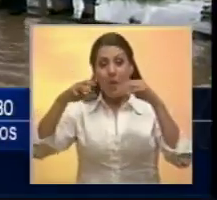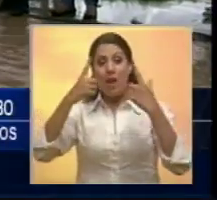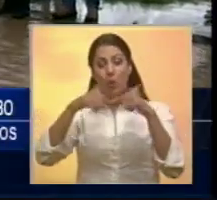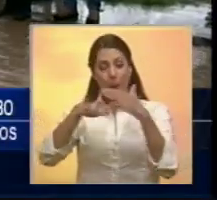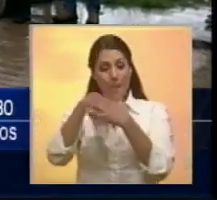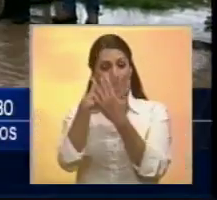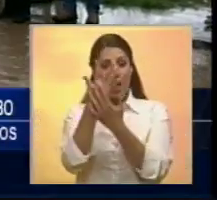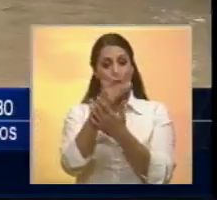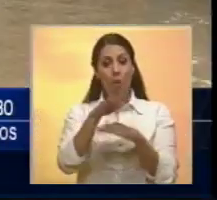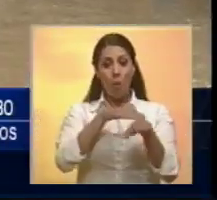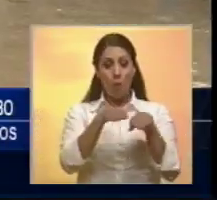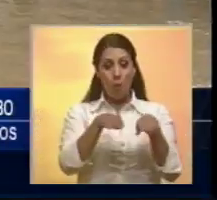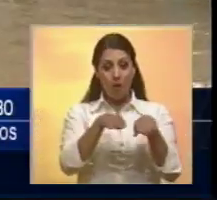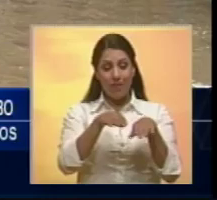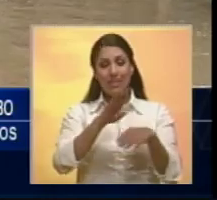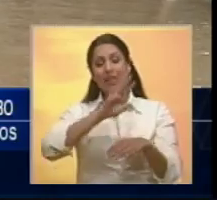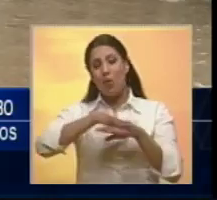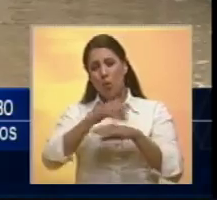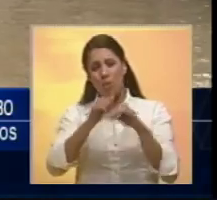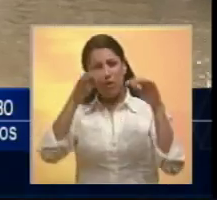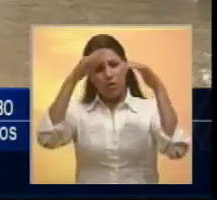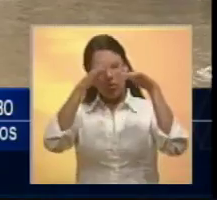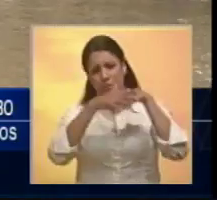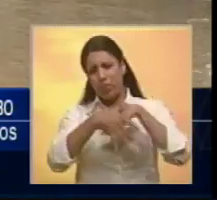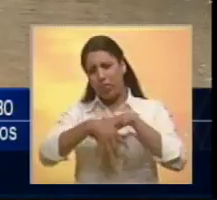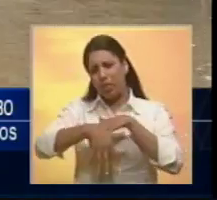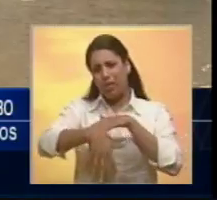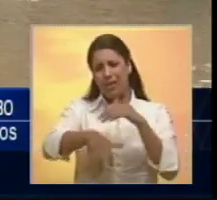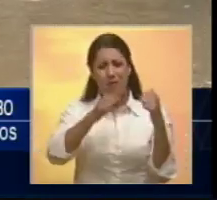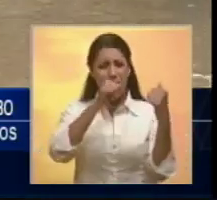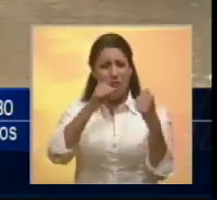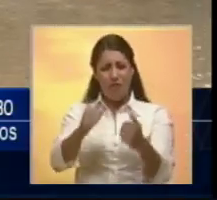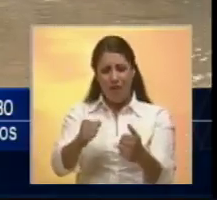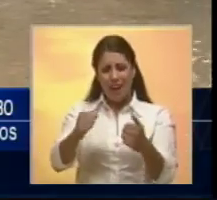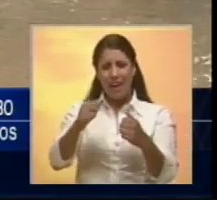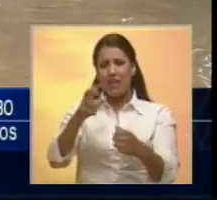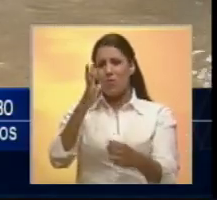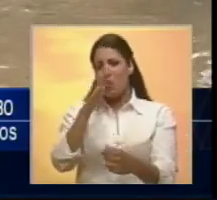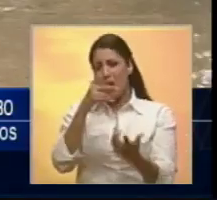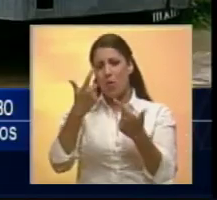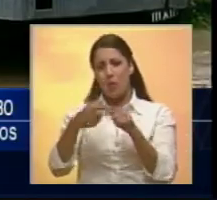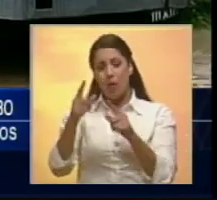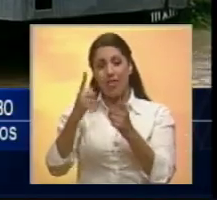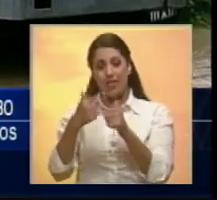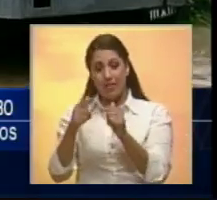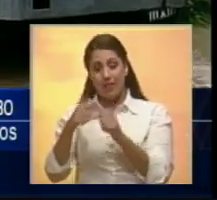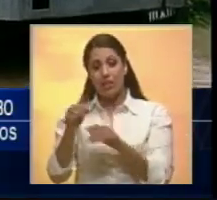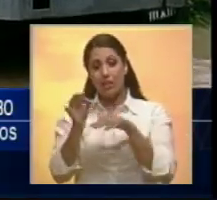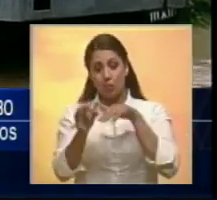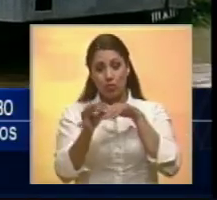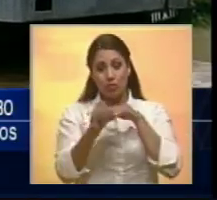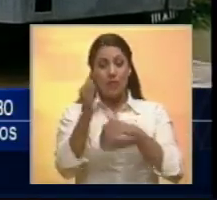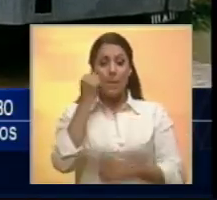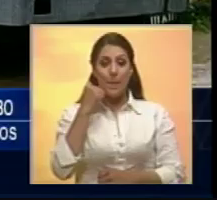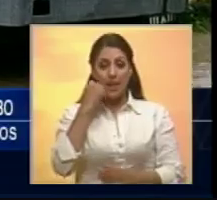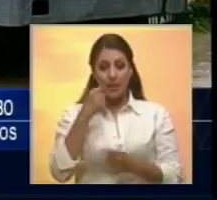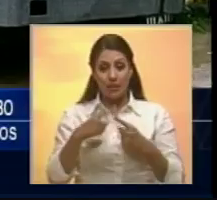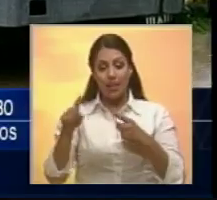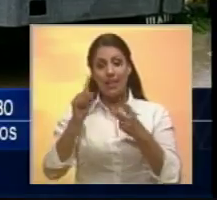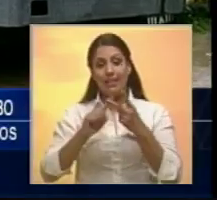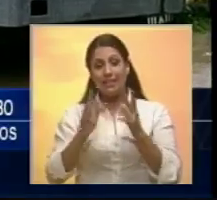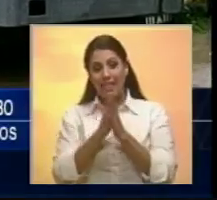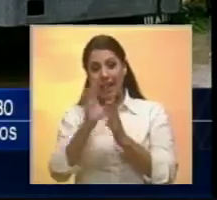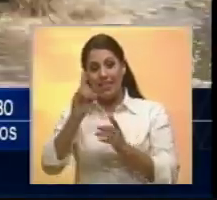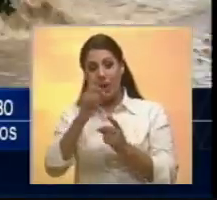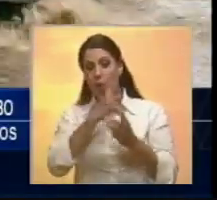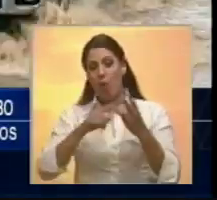la madrugada de este jueves provocaron deslizamientos, inundaciones y anegaciones en varias zonas de los municipios Valencia, San Diego,